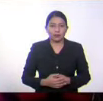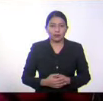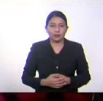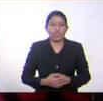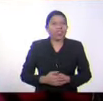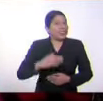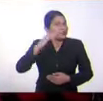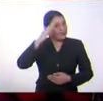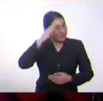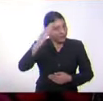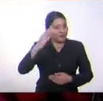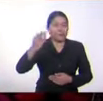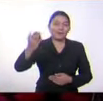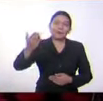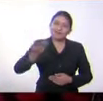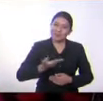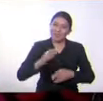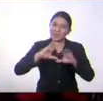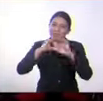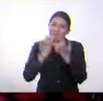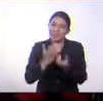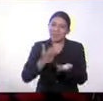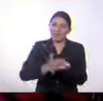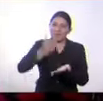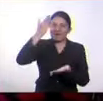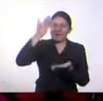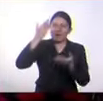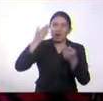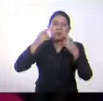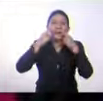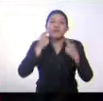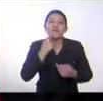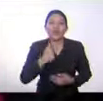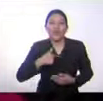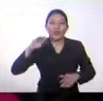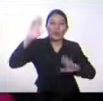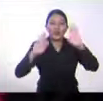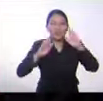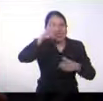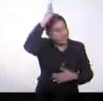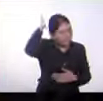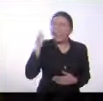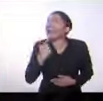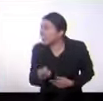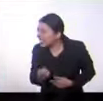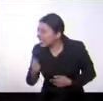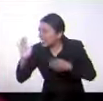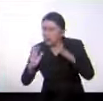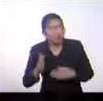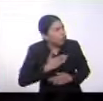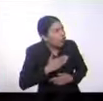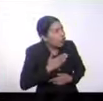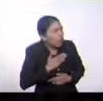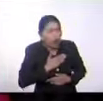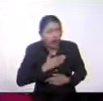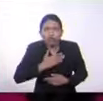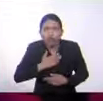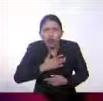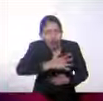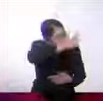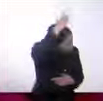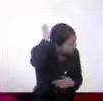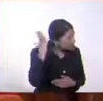Hola y bienvenidos al mundo animal de Max y Chambinde. ¿Quién es Chambinde? Ay, pues yo, señor Max.